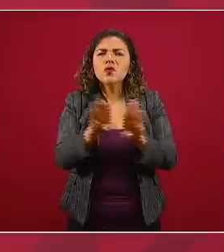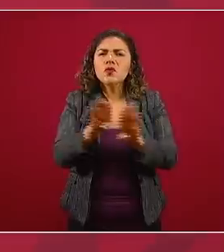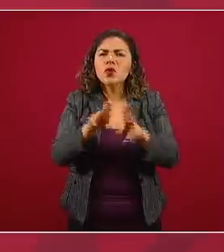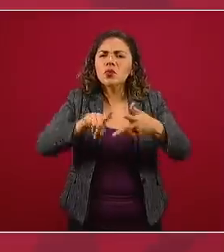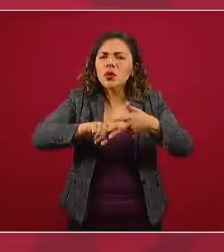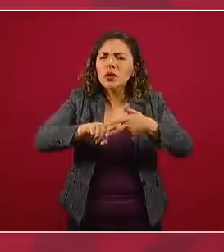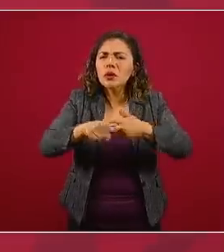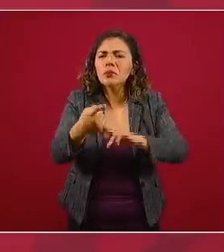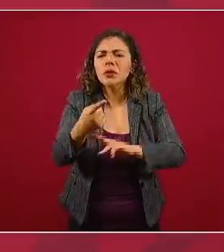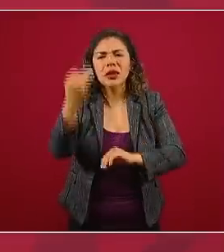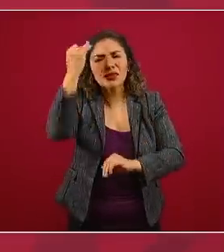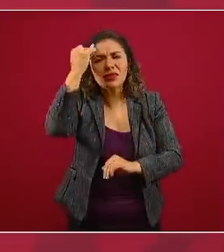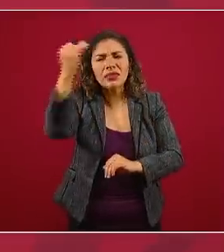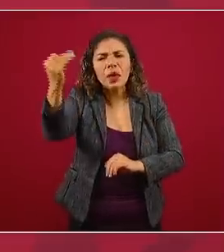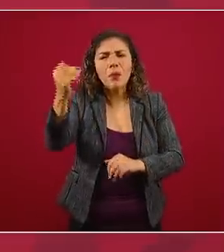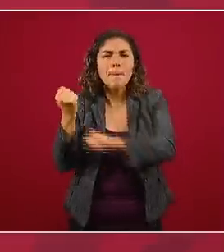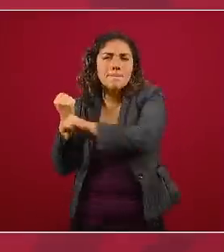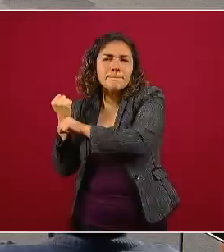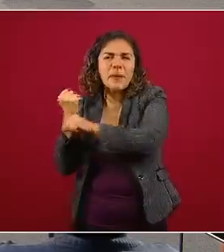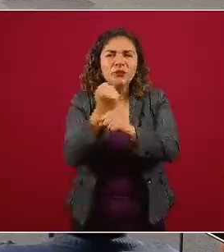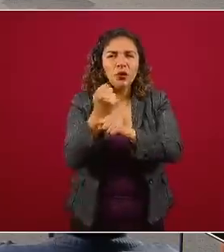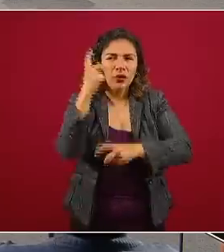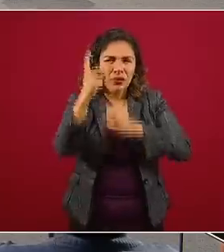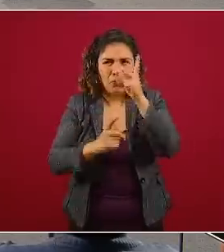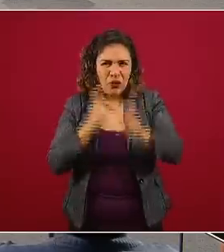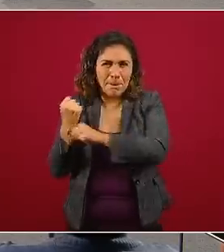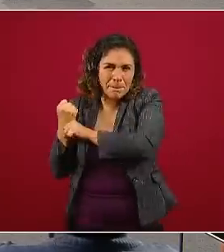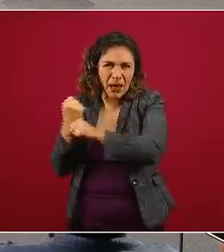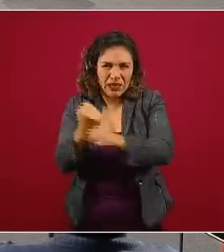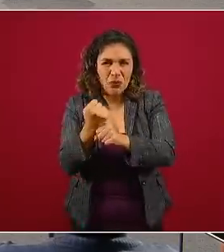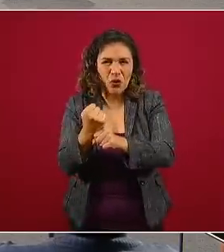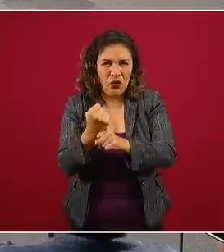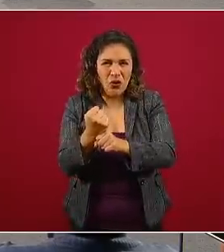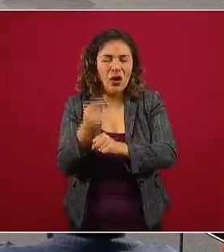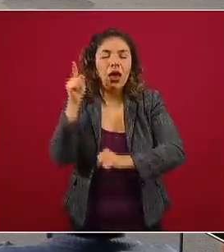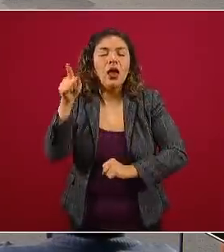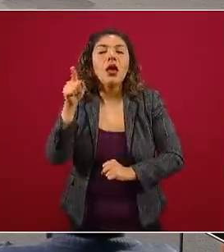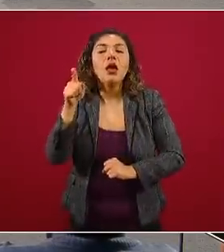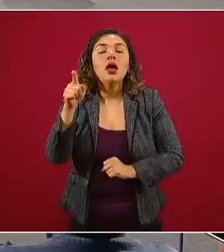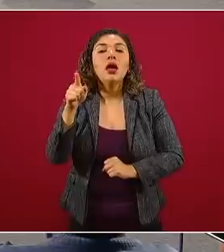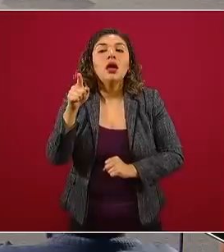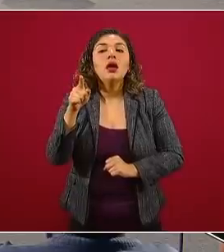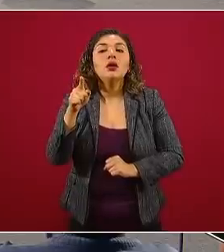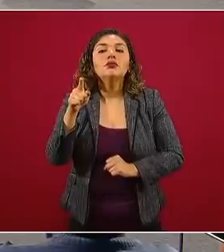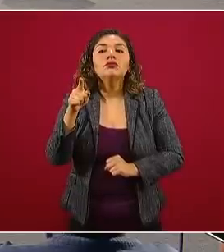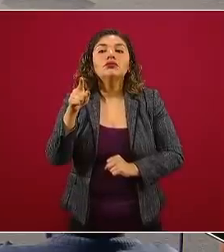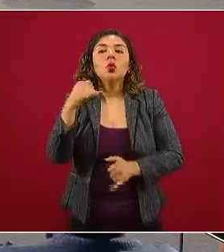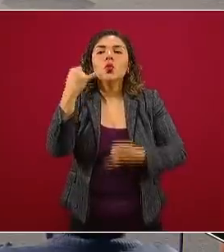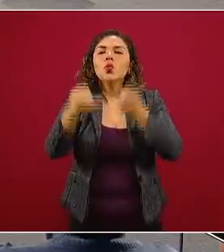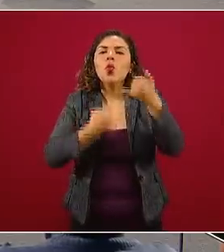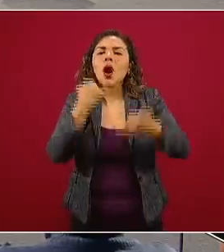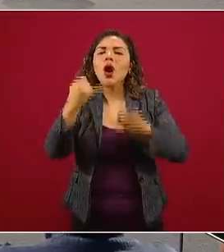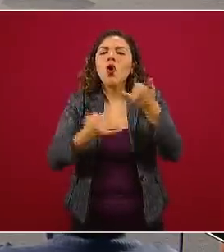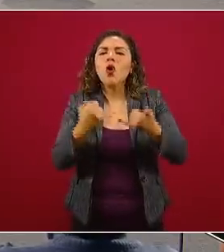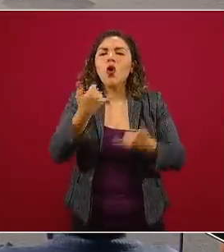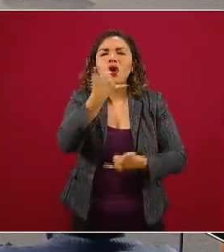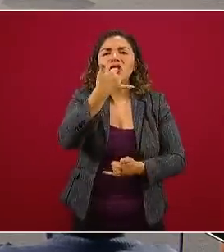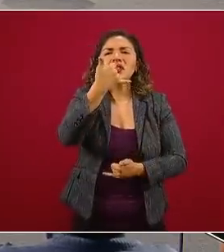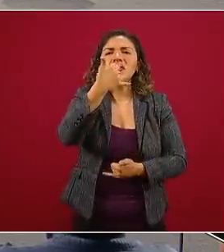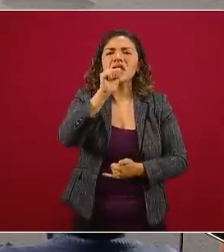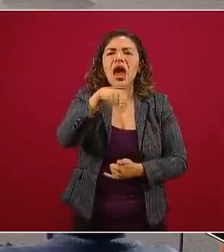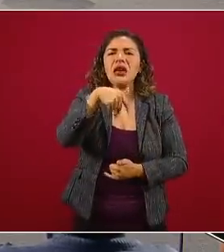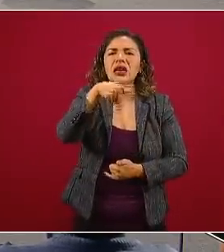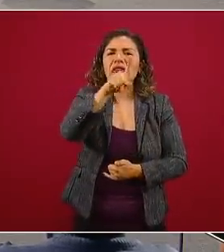la temporada de béisbol de grandes ligas el juego de yanquis con